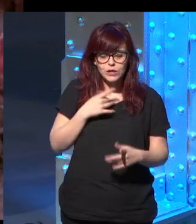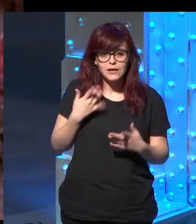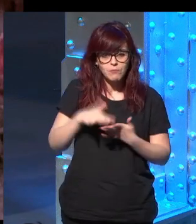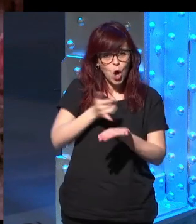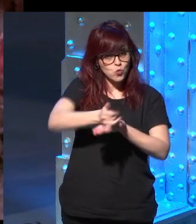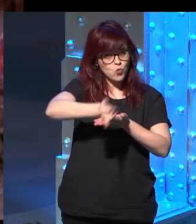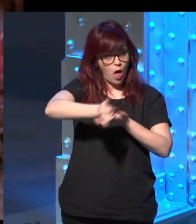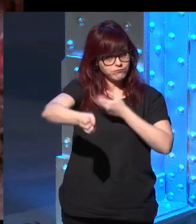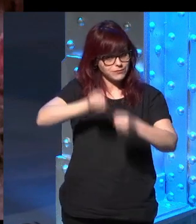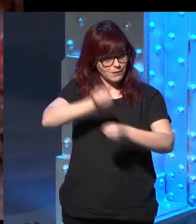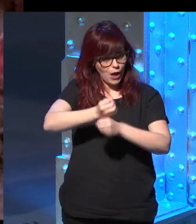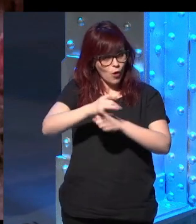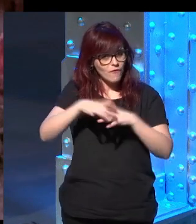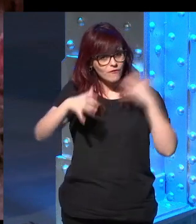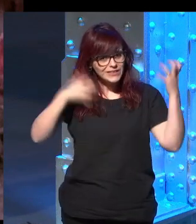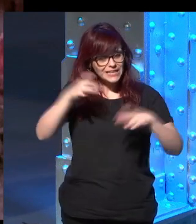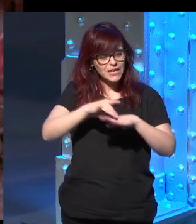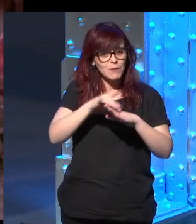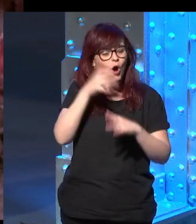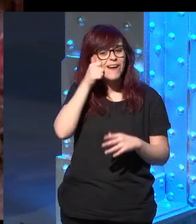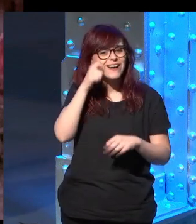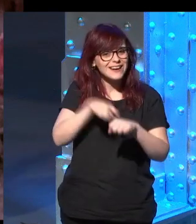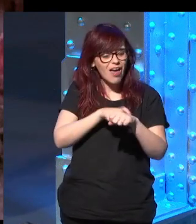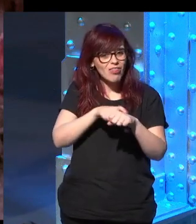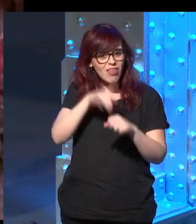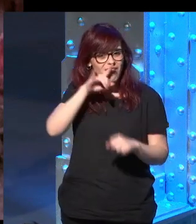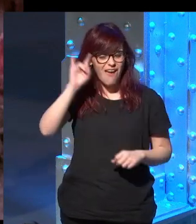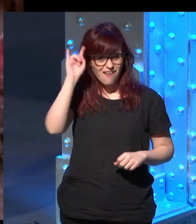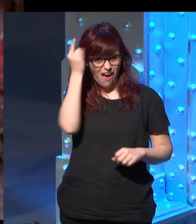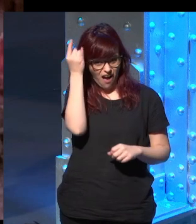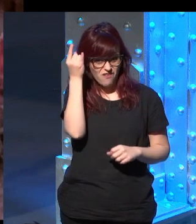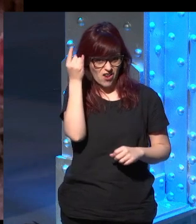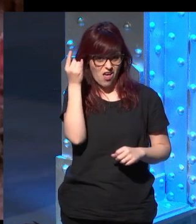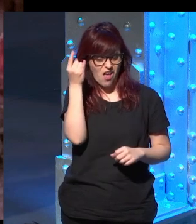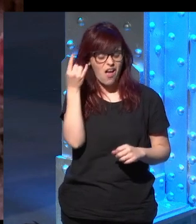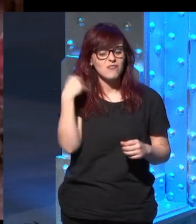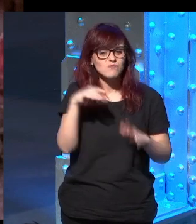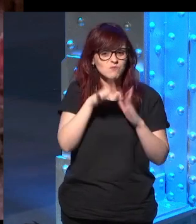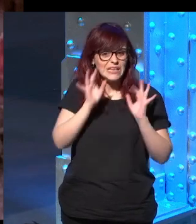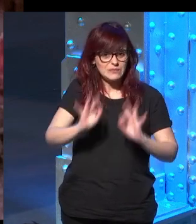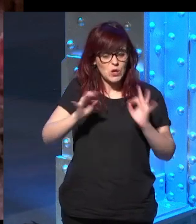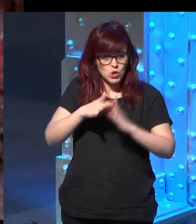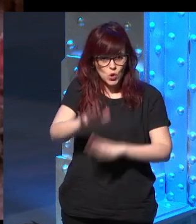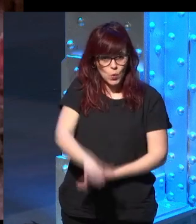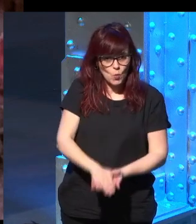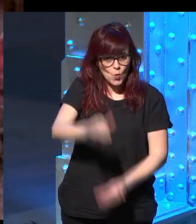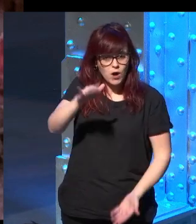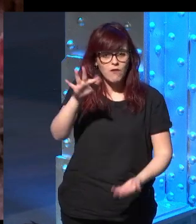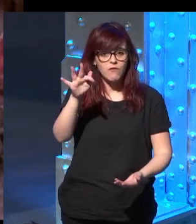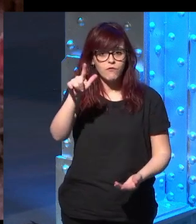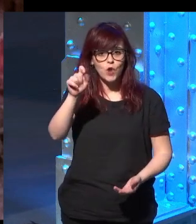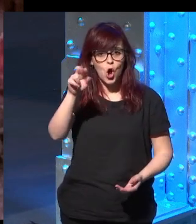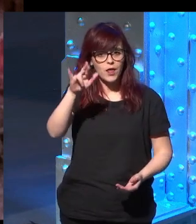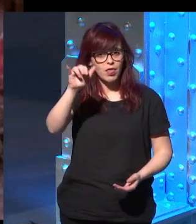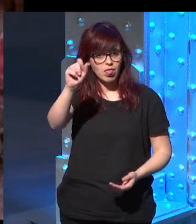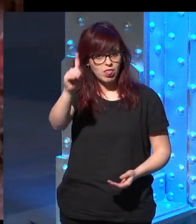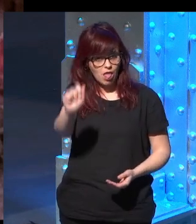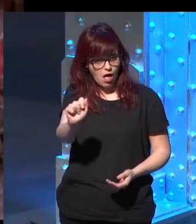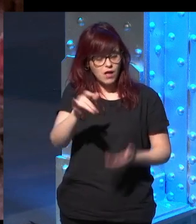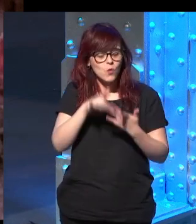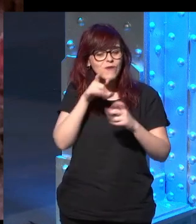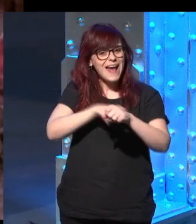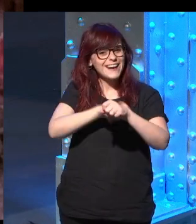medio rural. Trabajo con una raza de cabra que básicamente es con la que me crié, que es la raza Florida, y